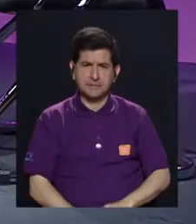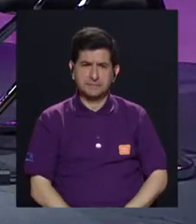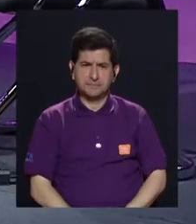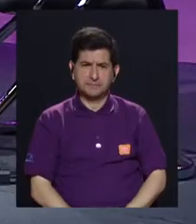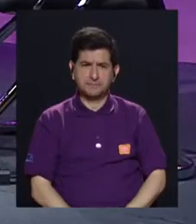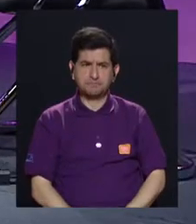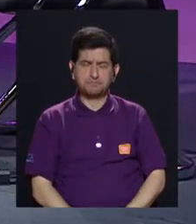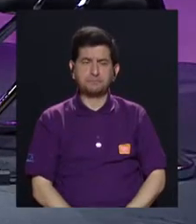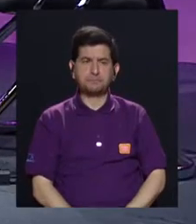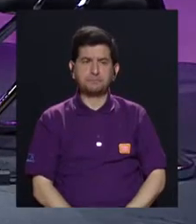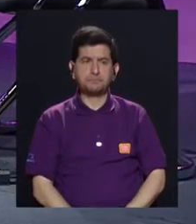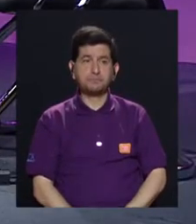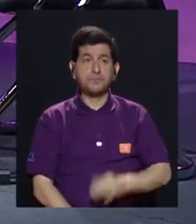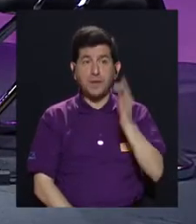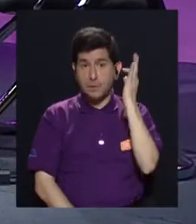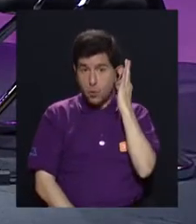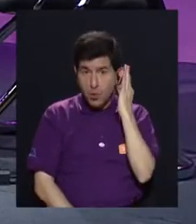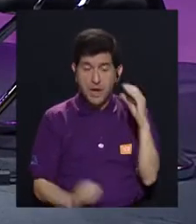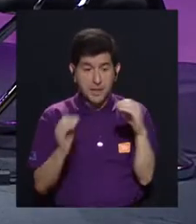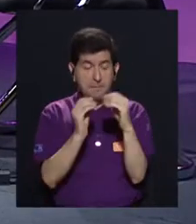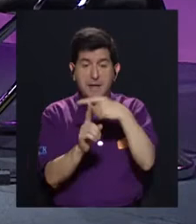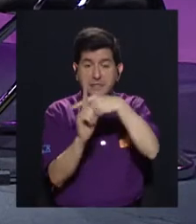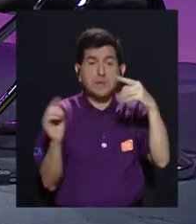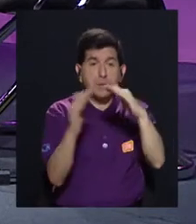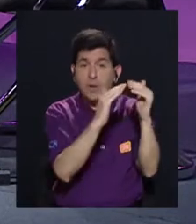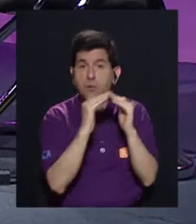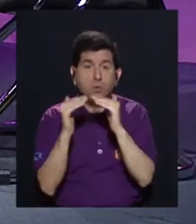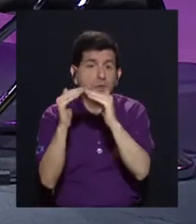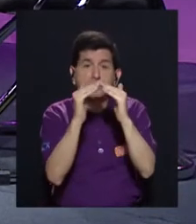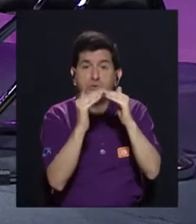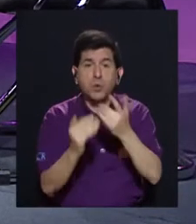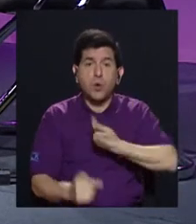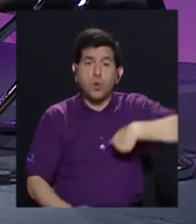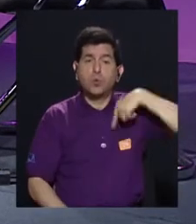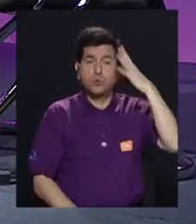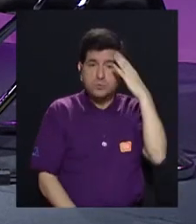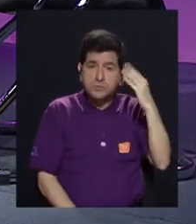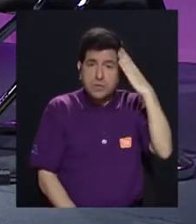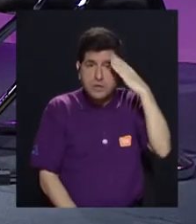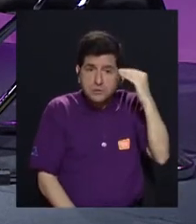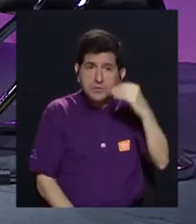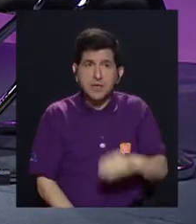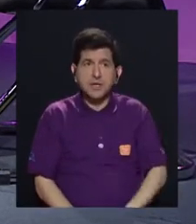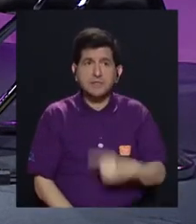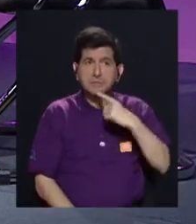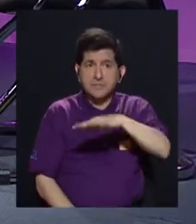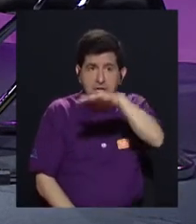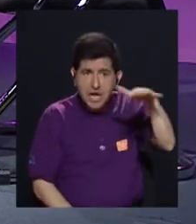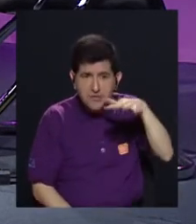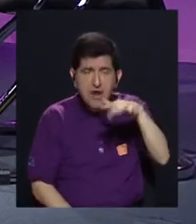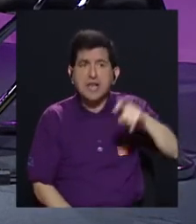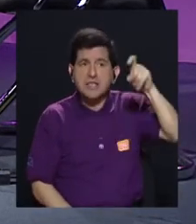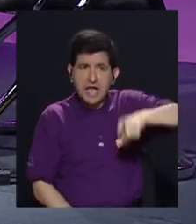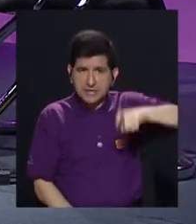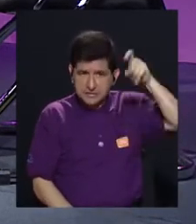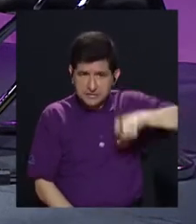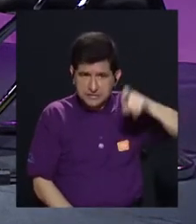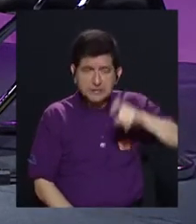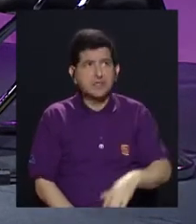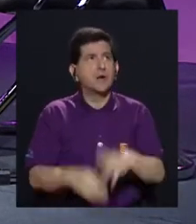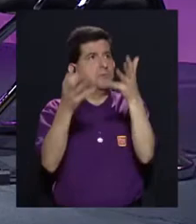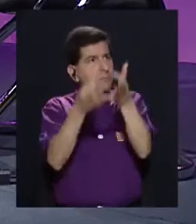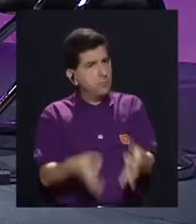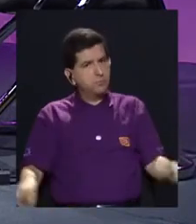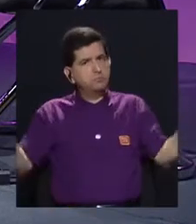bueno y las mujeres somos más de la mitad de la población nuestras experiencias nuestras realidades nuestras necesidades es